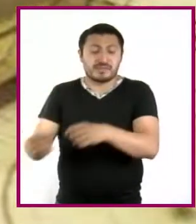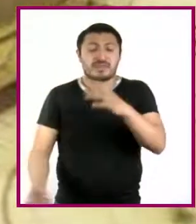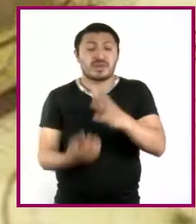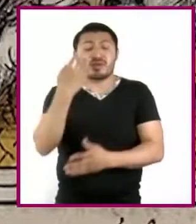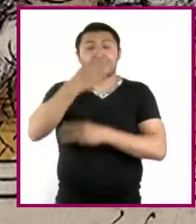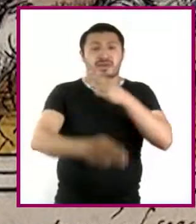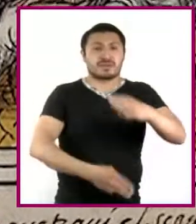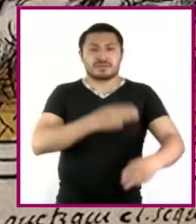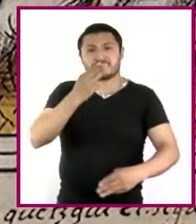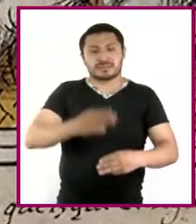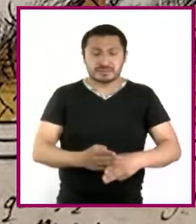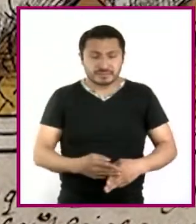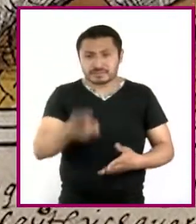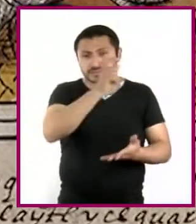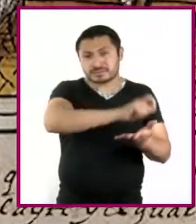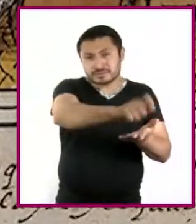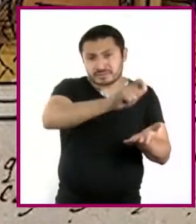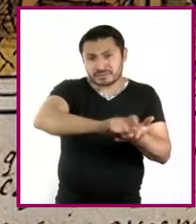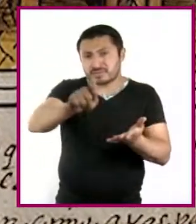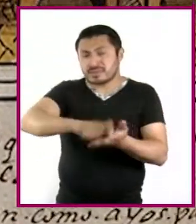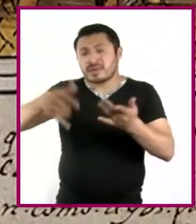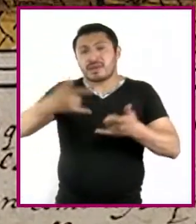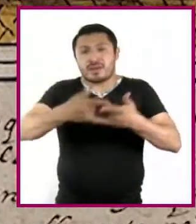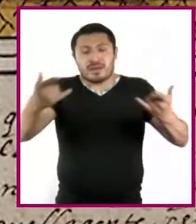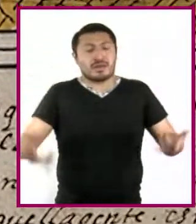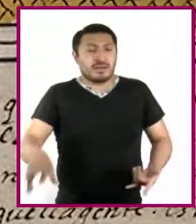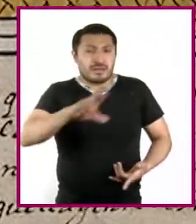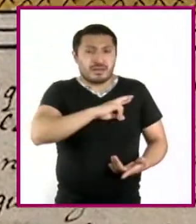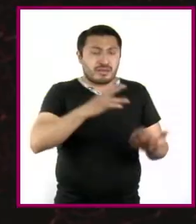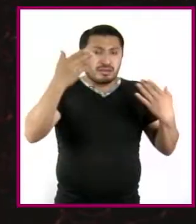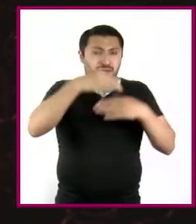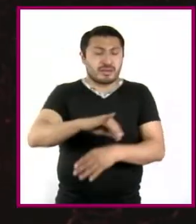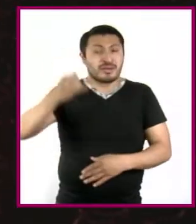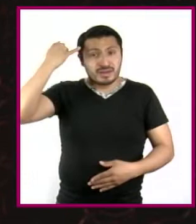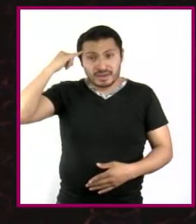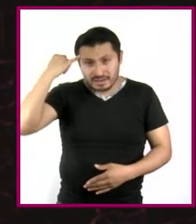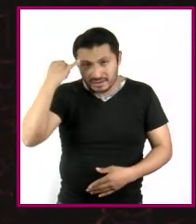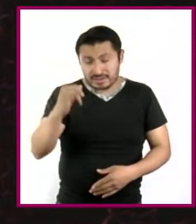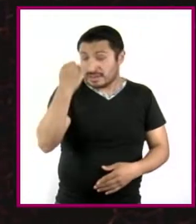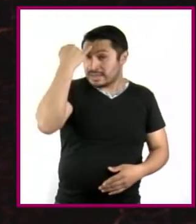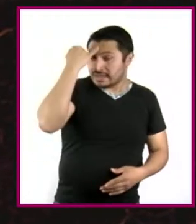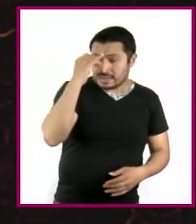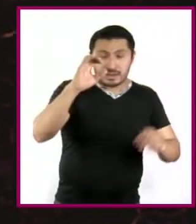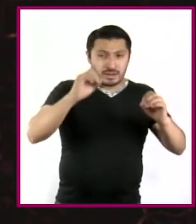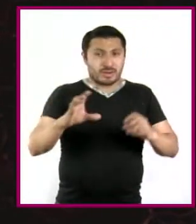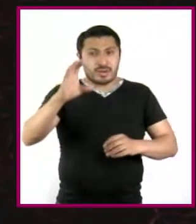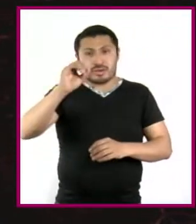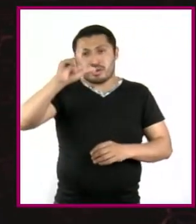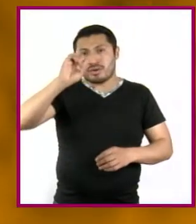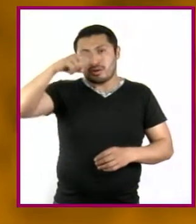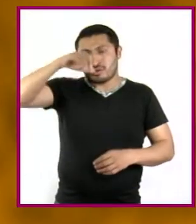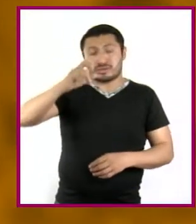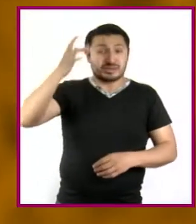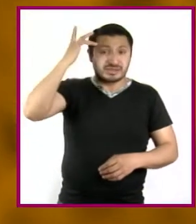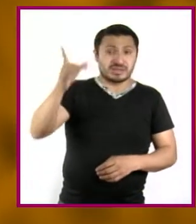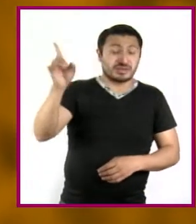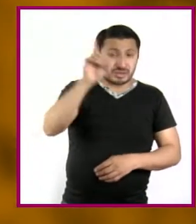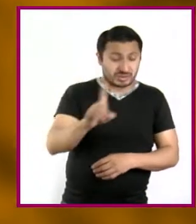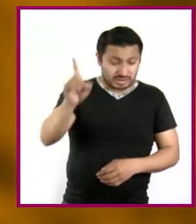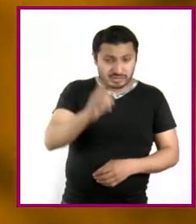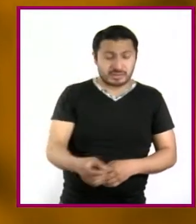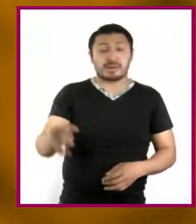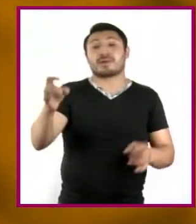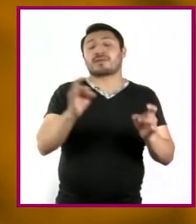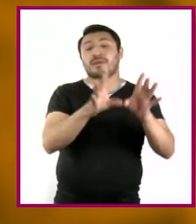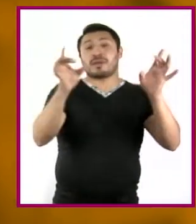Mundo. Se escribían historias particulares de las Indias o de los colonos de Santo Domingo. Aparecían